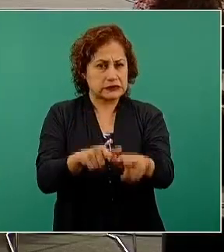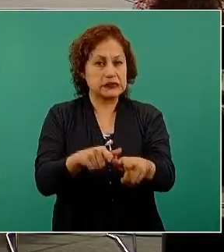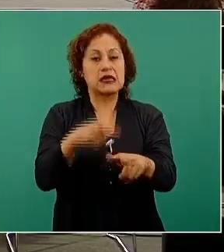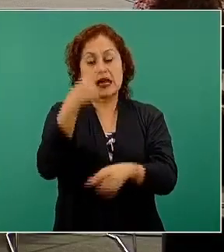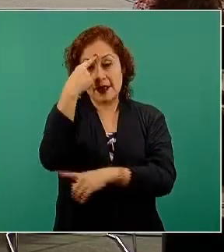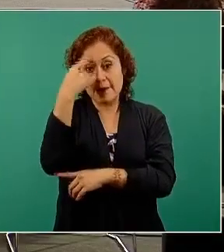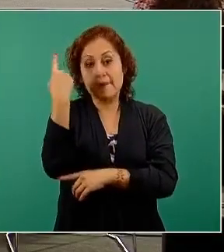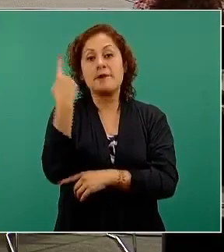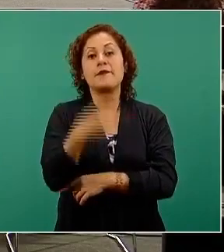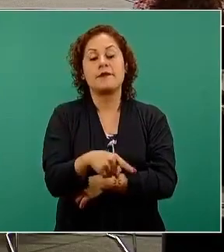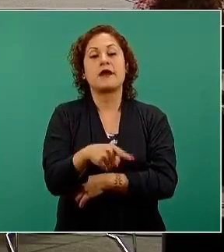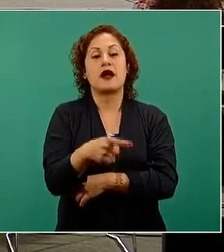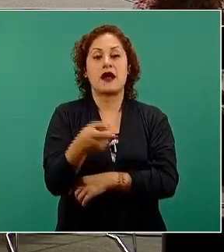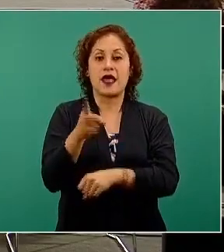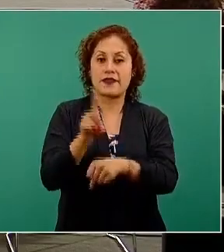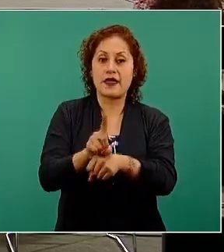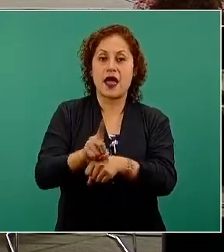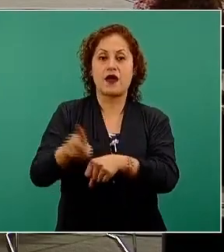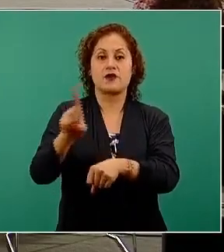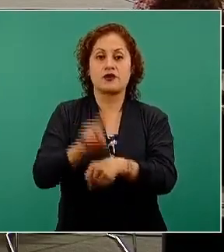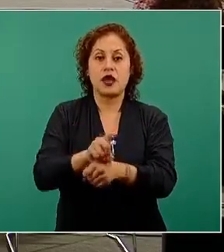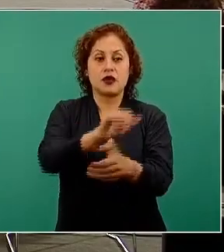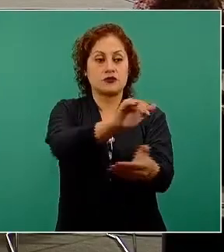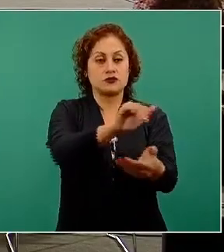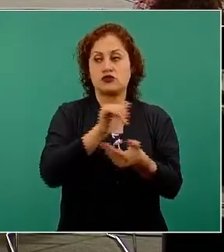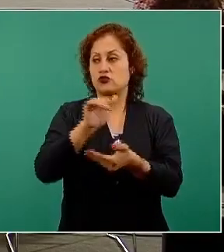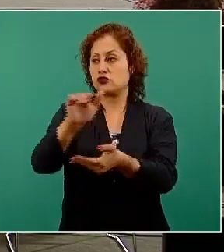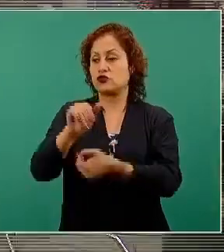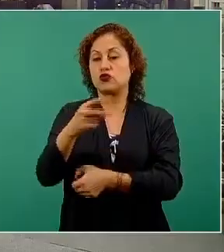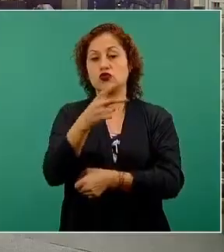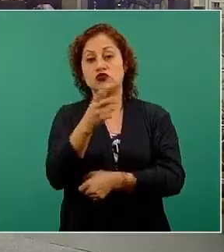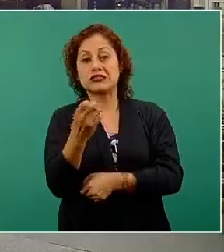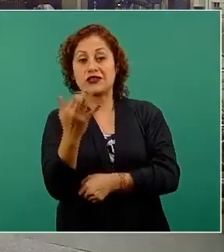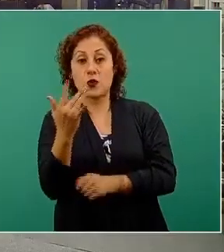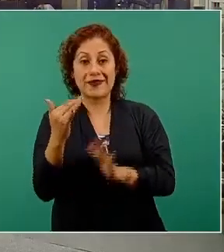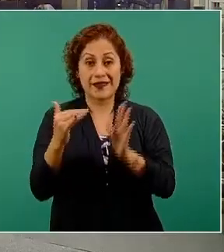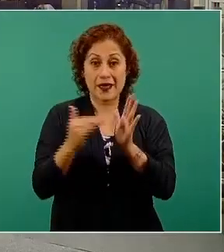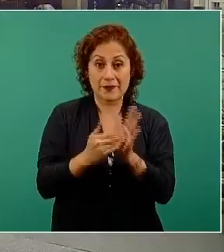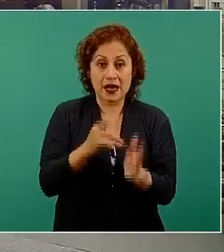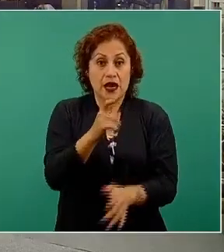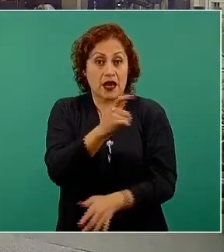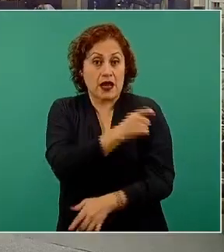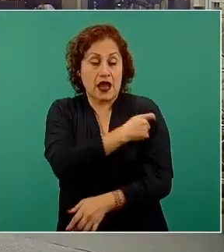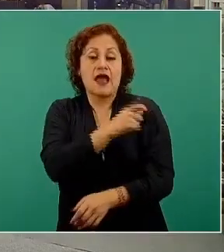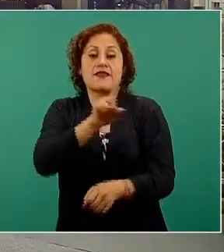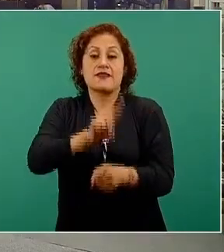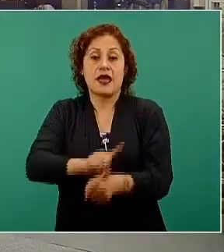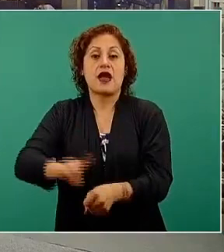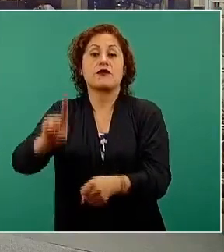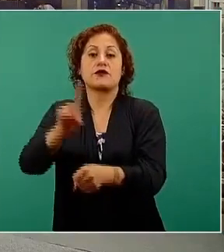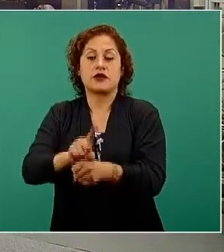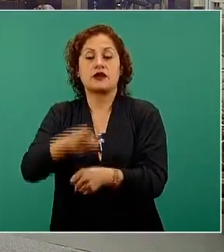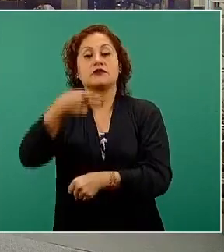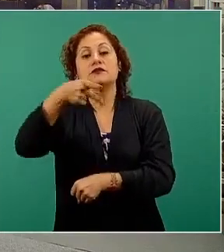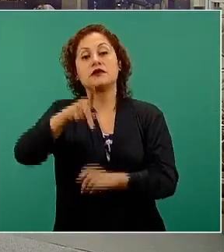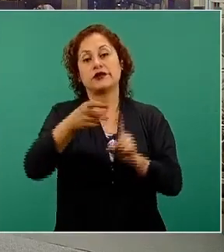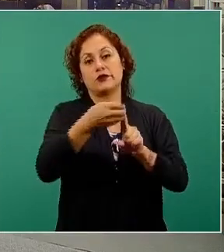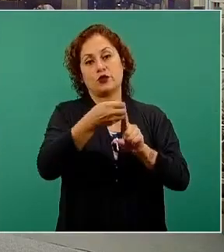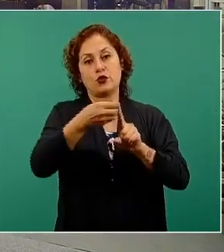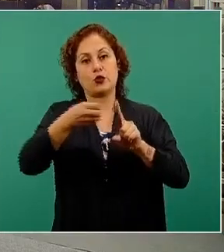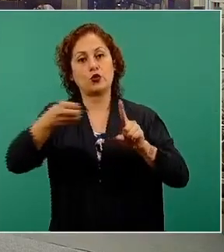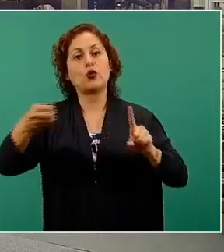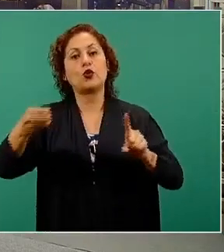ritmo diario de más de 200,000 o 250,000 diarias, pues tenemos que hacerlo de manera ordenada, ¿no? Ordenada, que nos